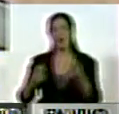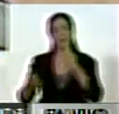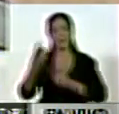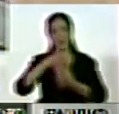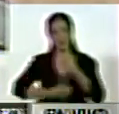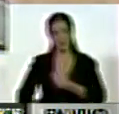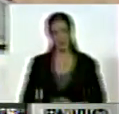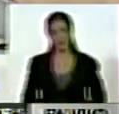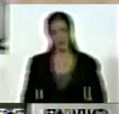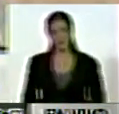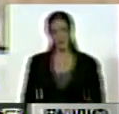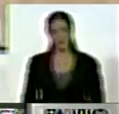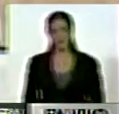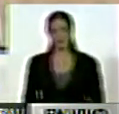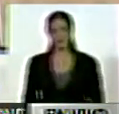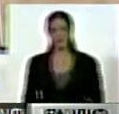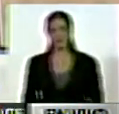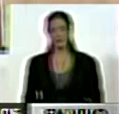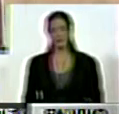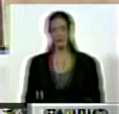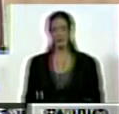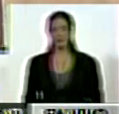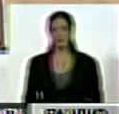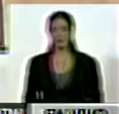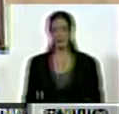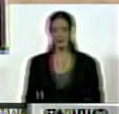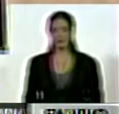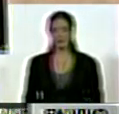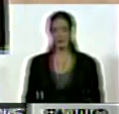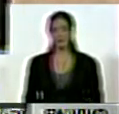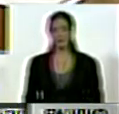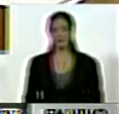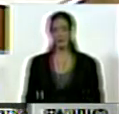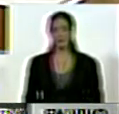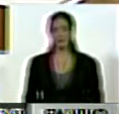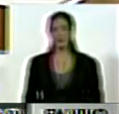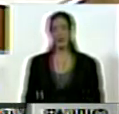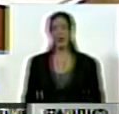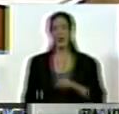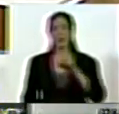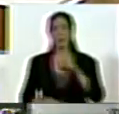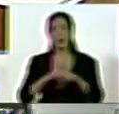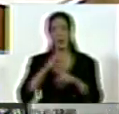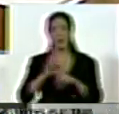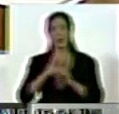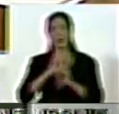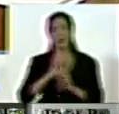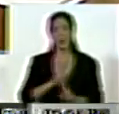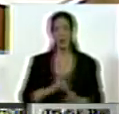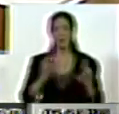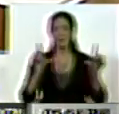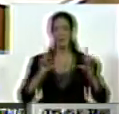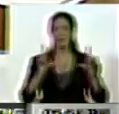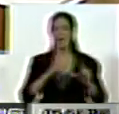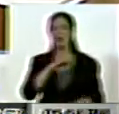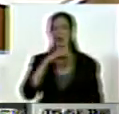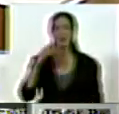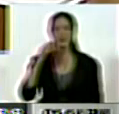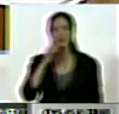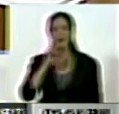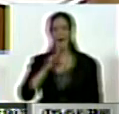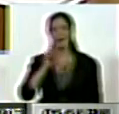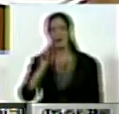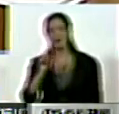preguntas. A continuación, ronda de preguntas y respuestas. Por el medio de comunicación, Russia Today,